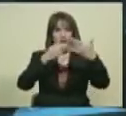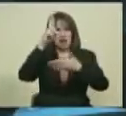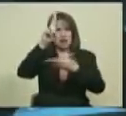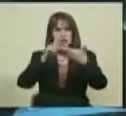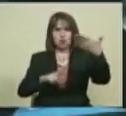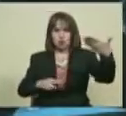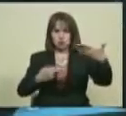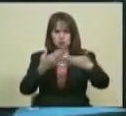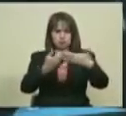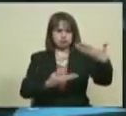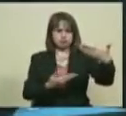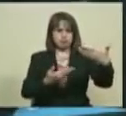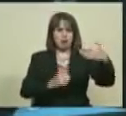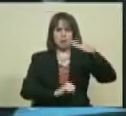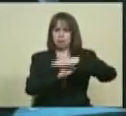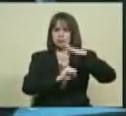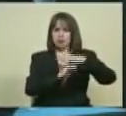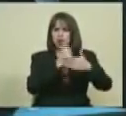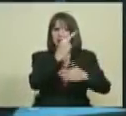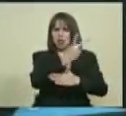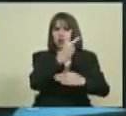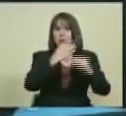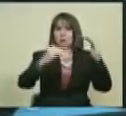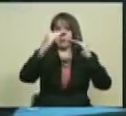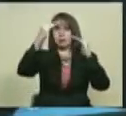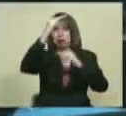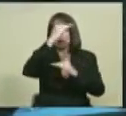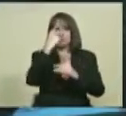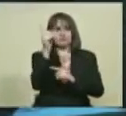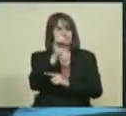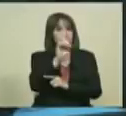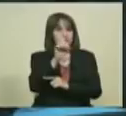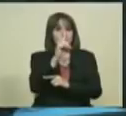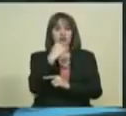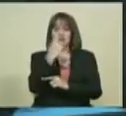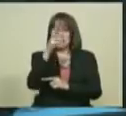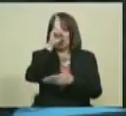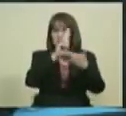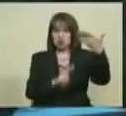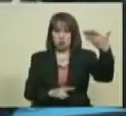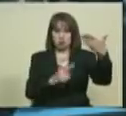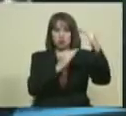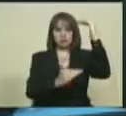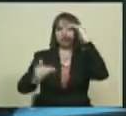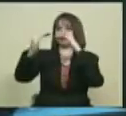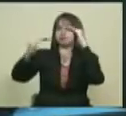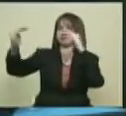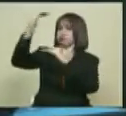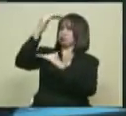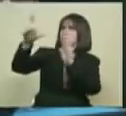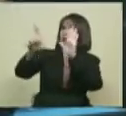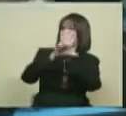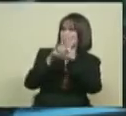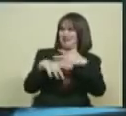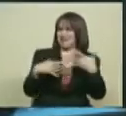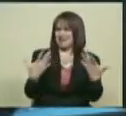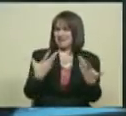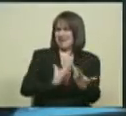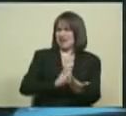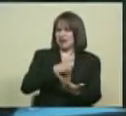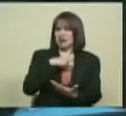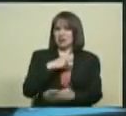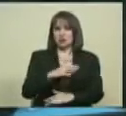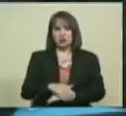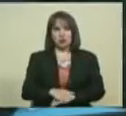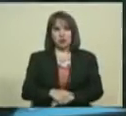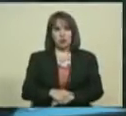fundamenta en las dos primeras. No, ustedes han puesto la resolución por encima de los instrumentos constitutivos y la